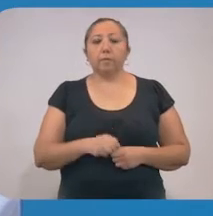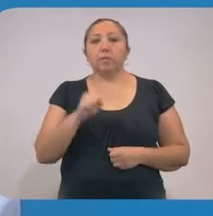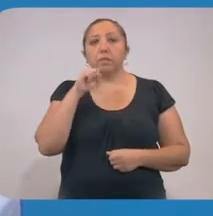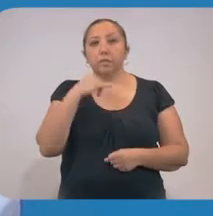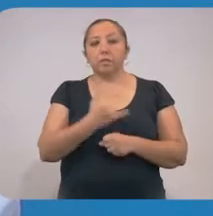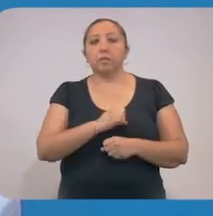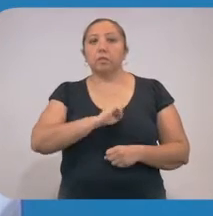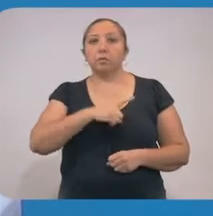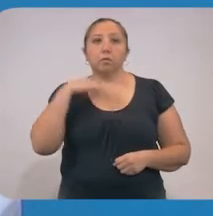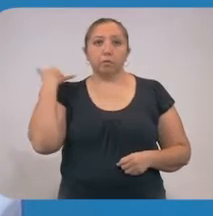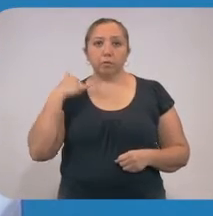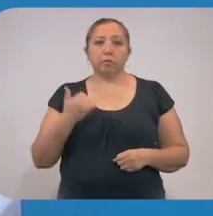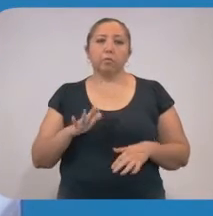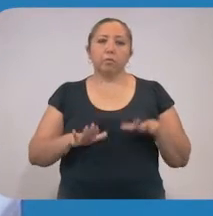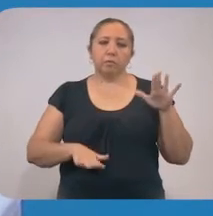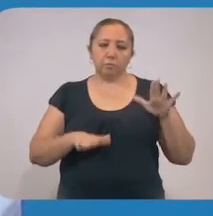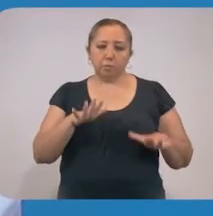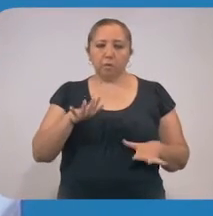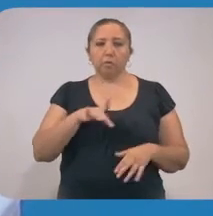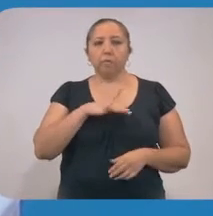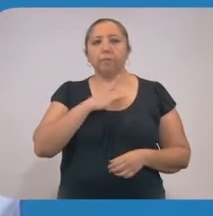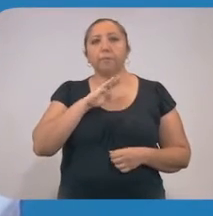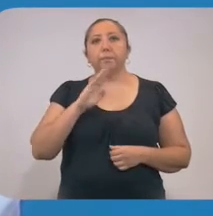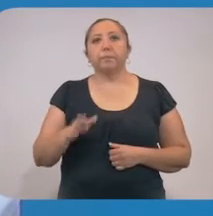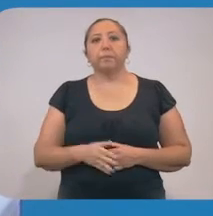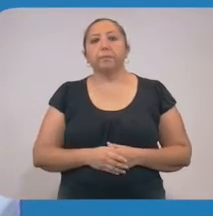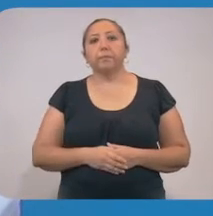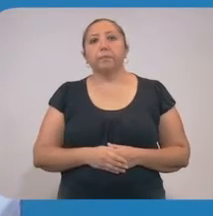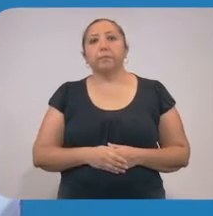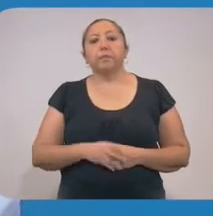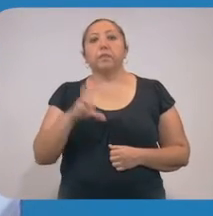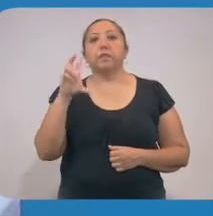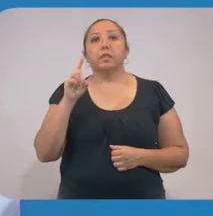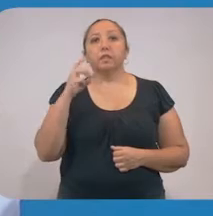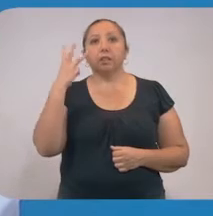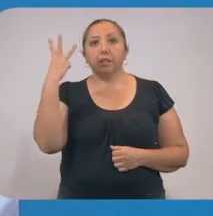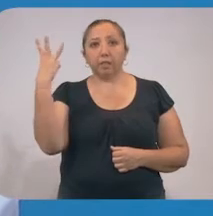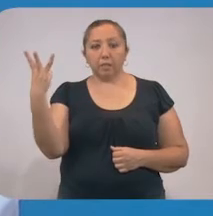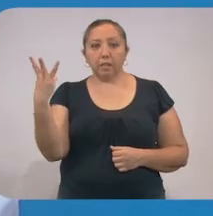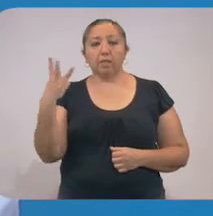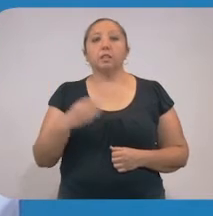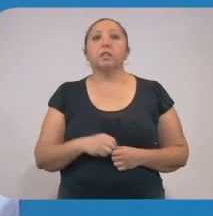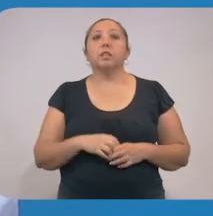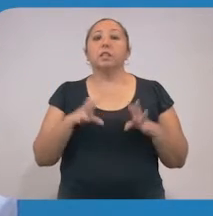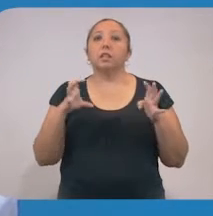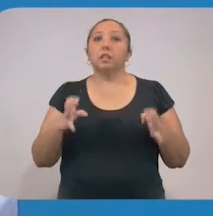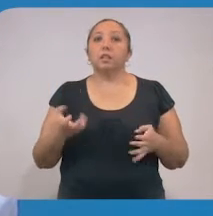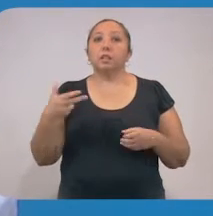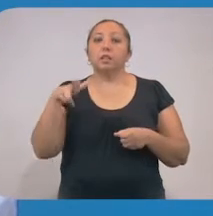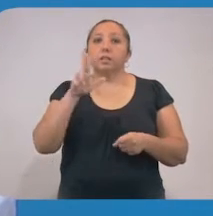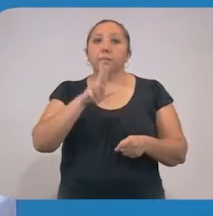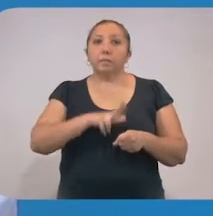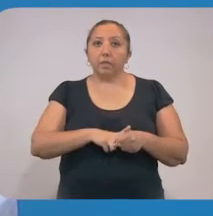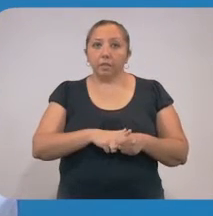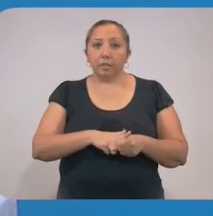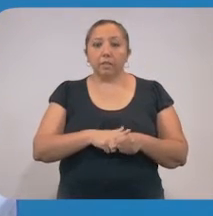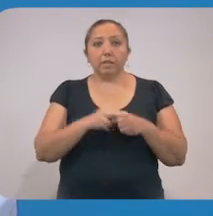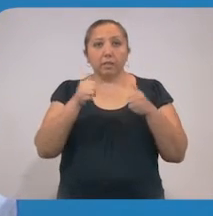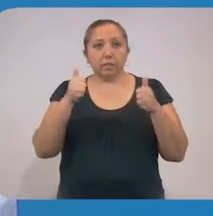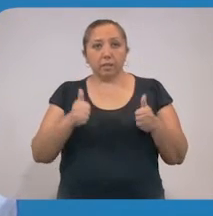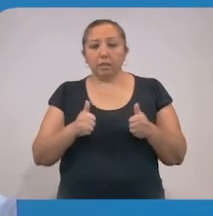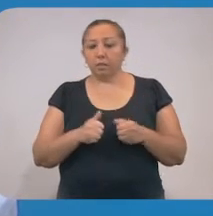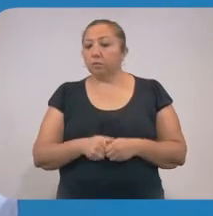y presentan síntomas leves 33 de los casos confirmados están hospitalizados y en aislamiento